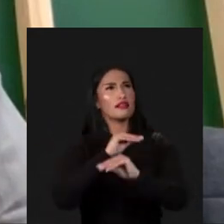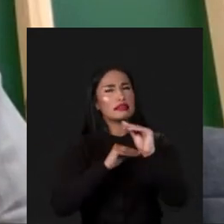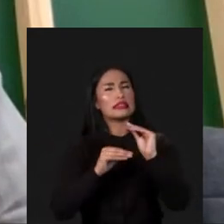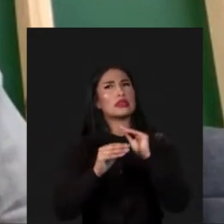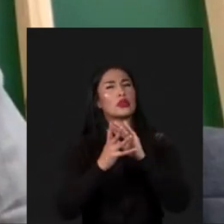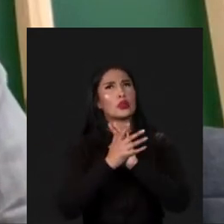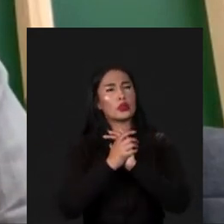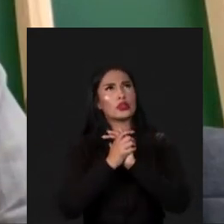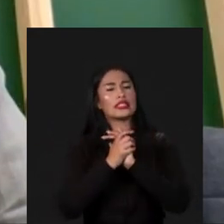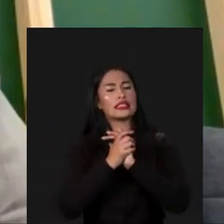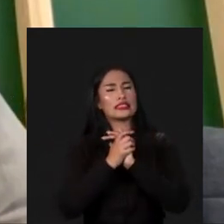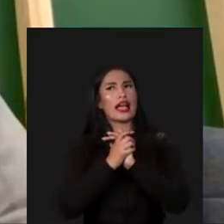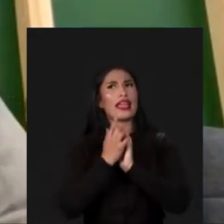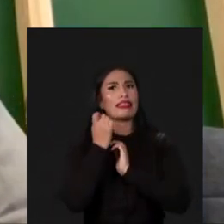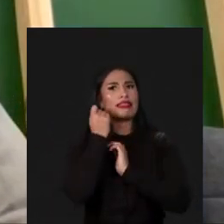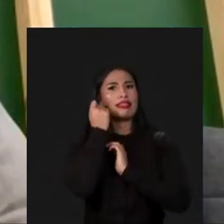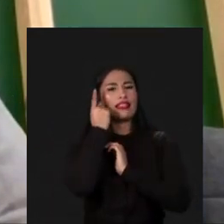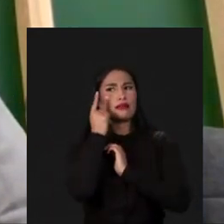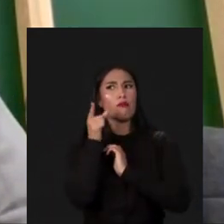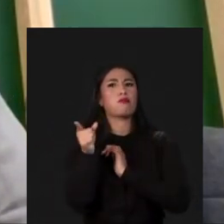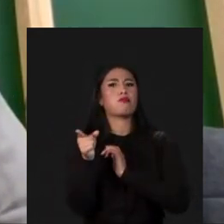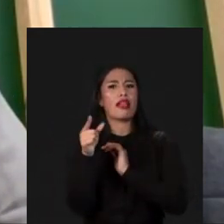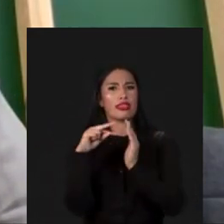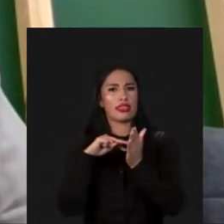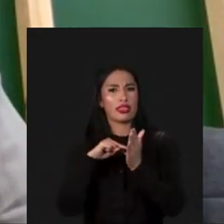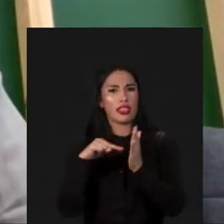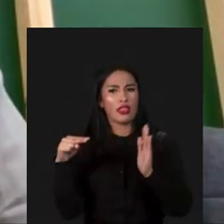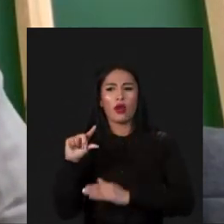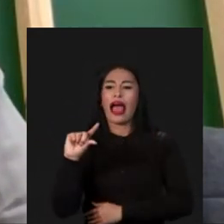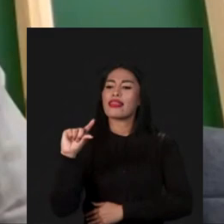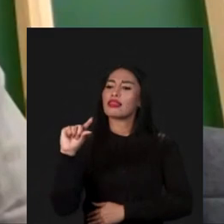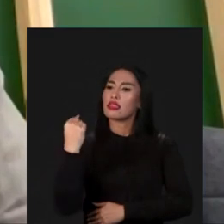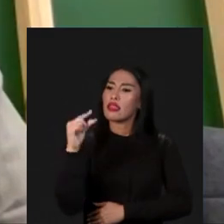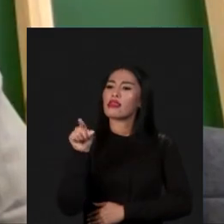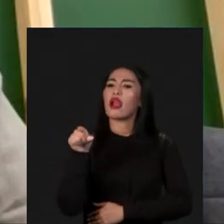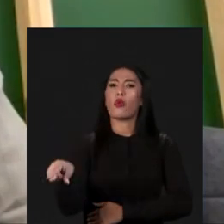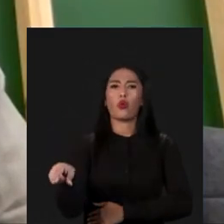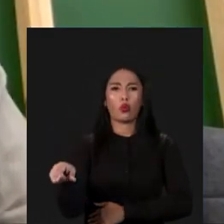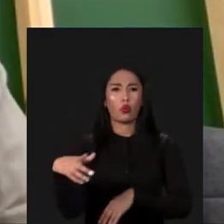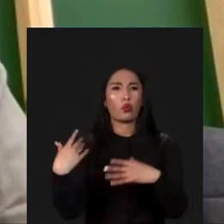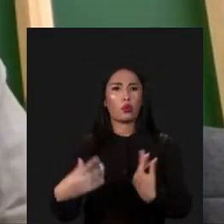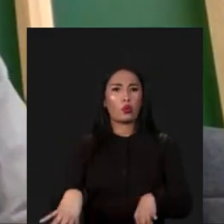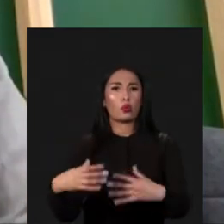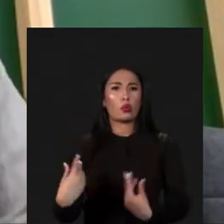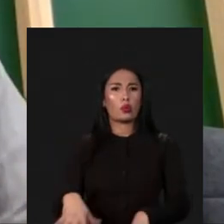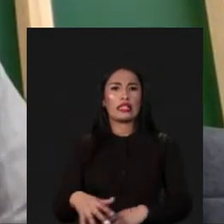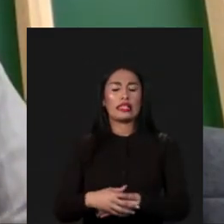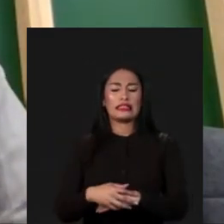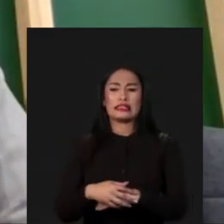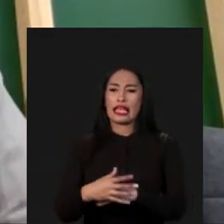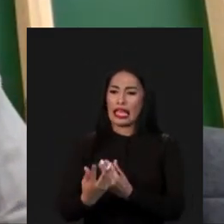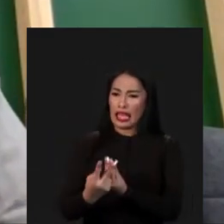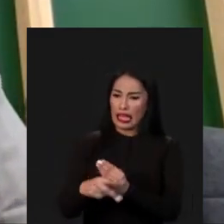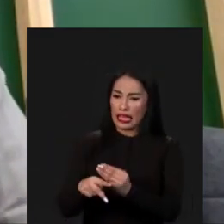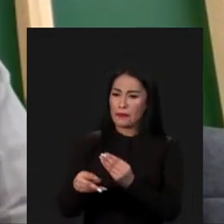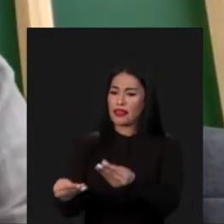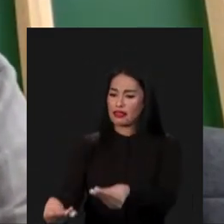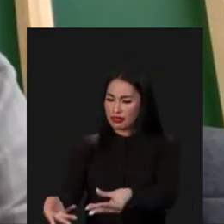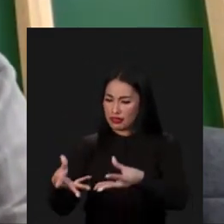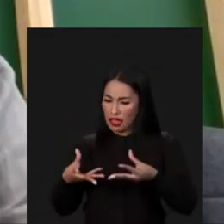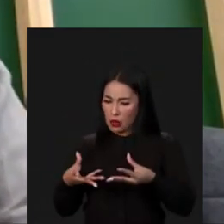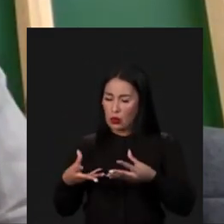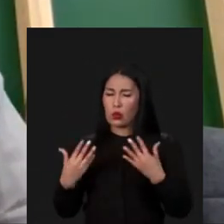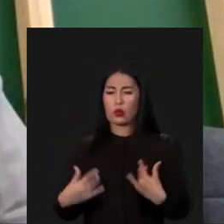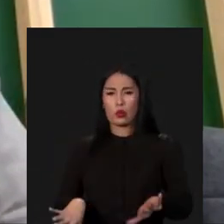las tecnologías digitales es una herramienta fundamental para conseguir este proceso de